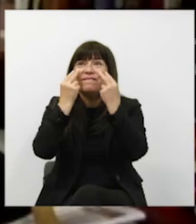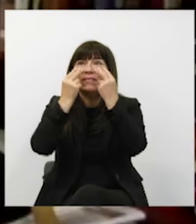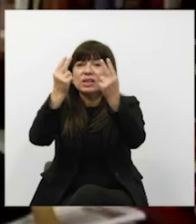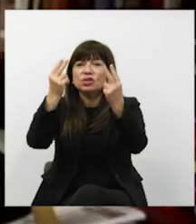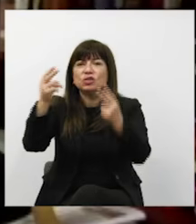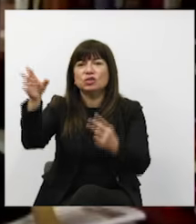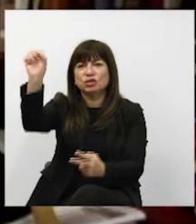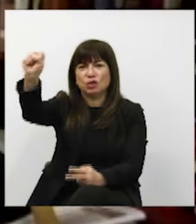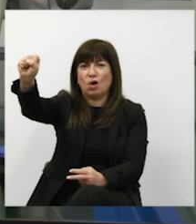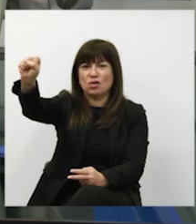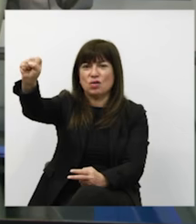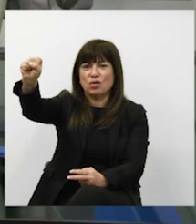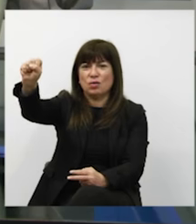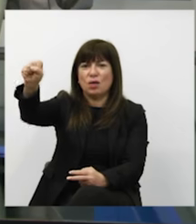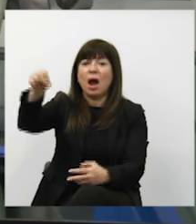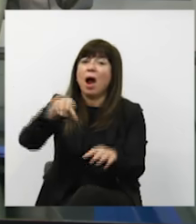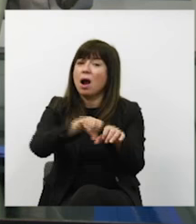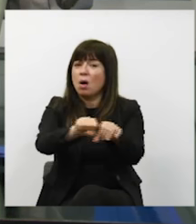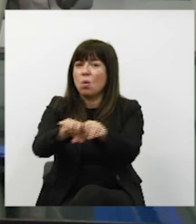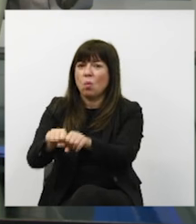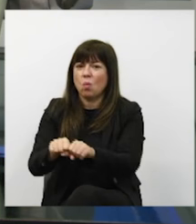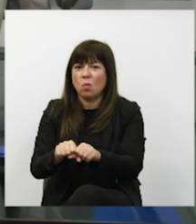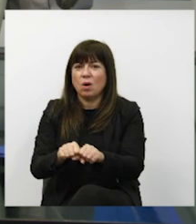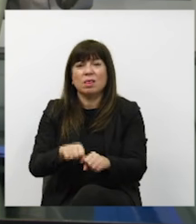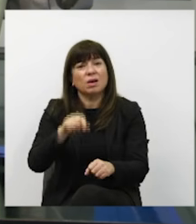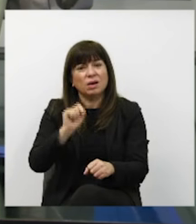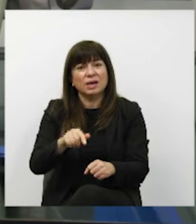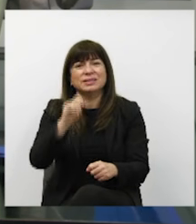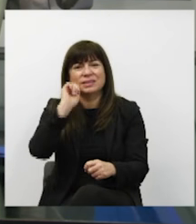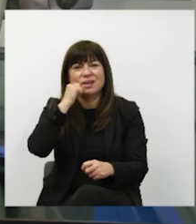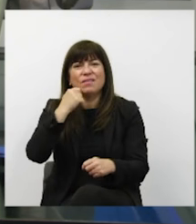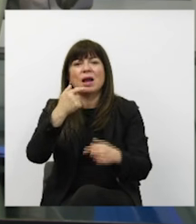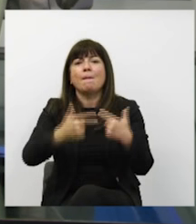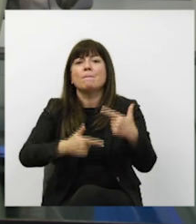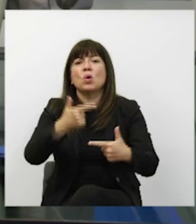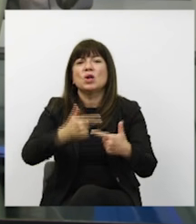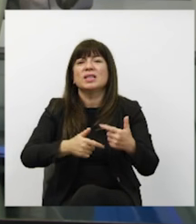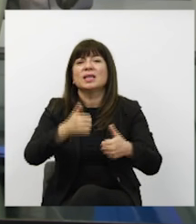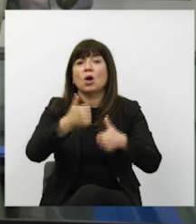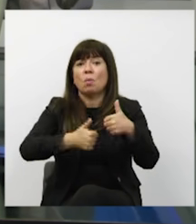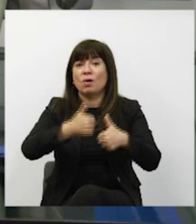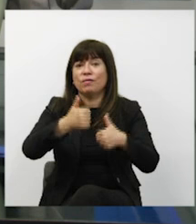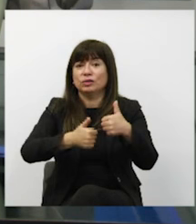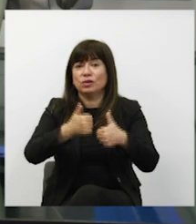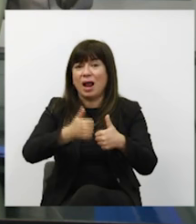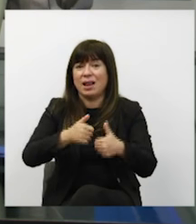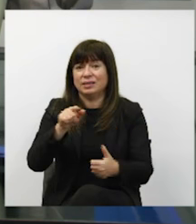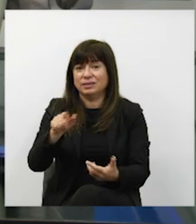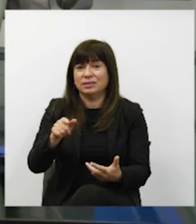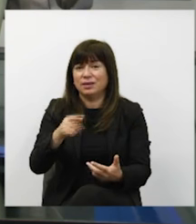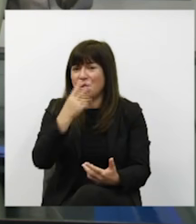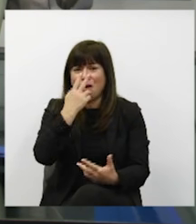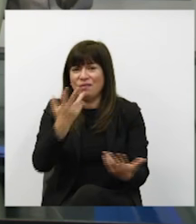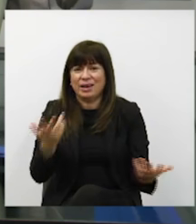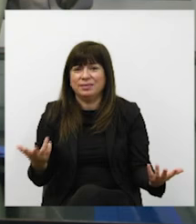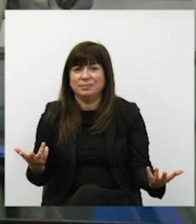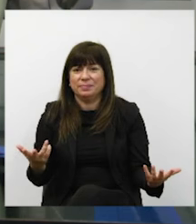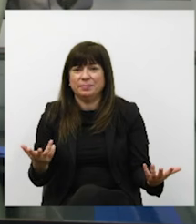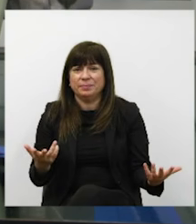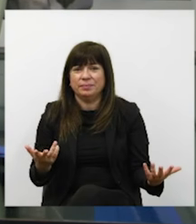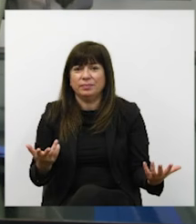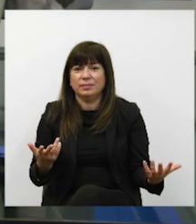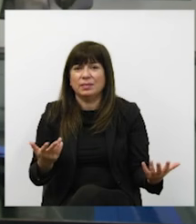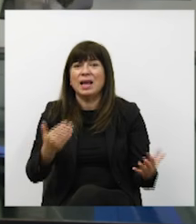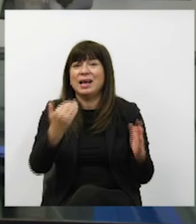acuerdos importantes. Y eso en los políticos profesionales, de los cuales Nicolás no es uno, no lo vemos. Y